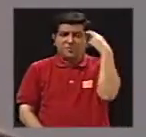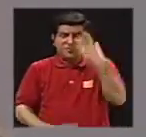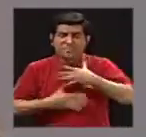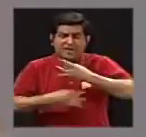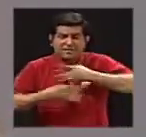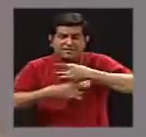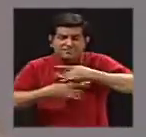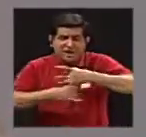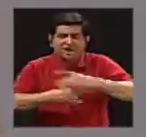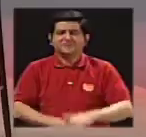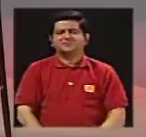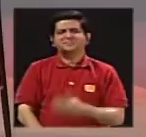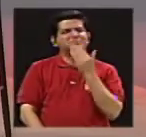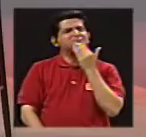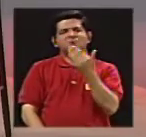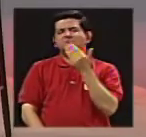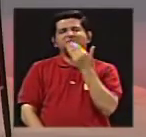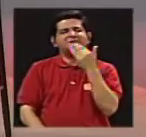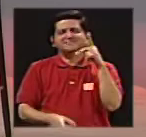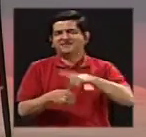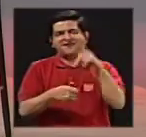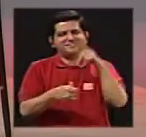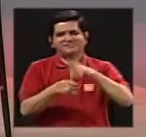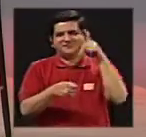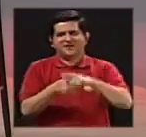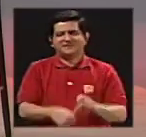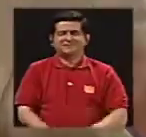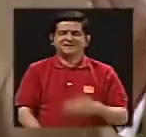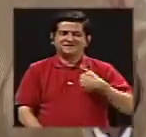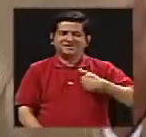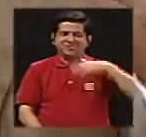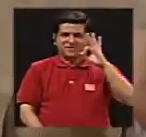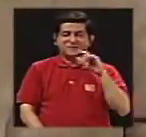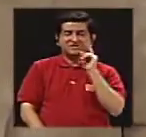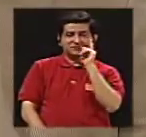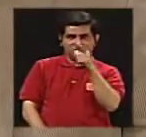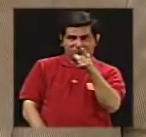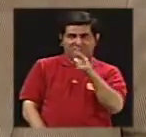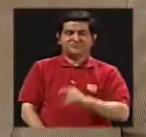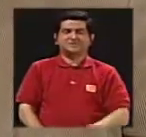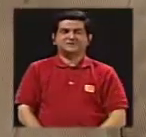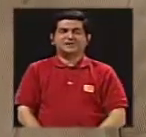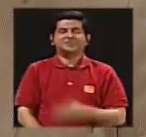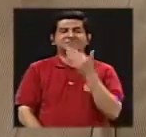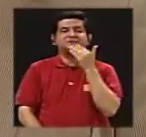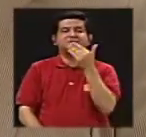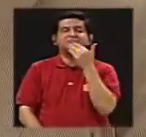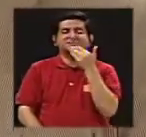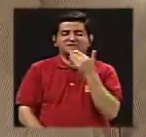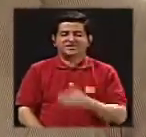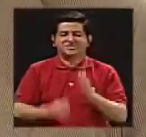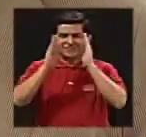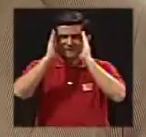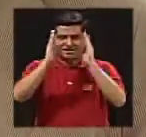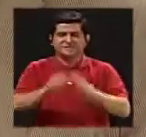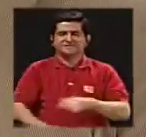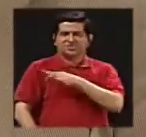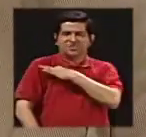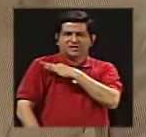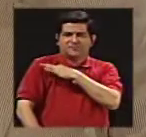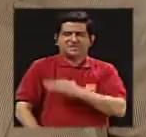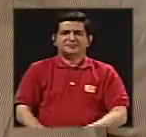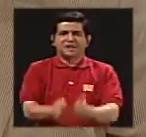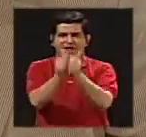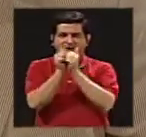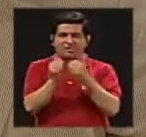interesa le agradezco muchísimo su participación Don Francisco y a ustedes Les agradecemos su presencia y los invitamos a que nos